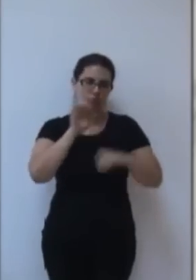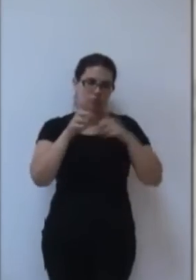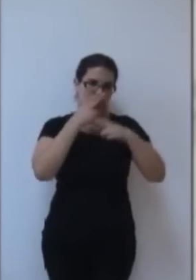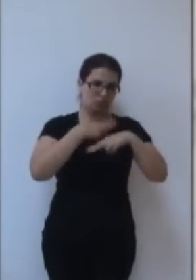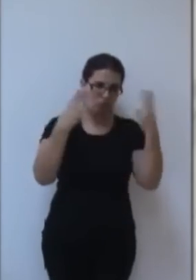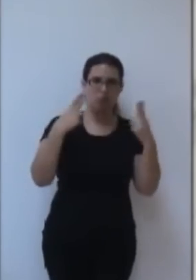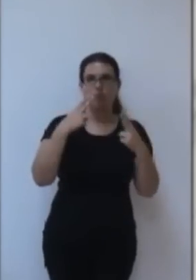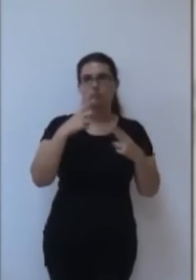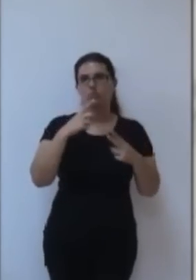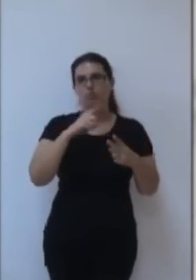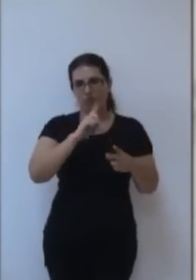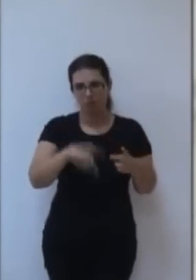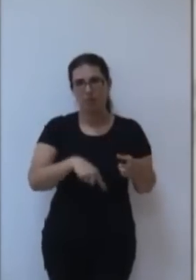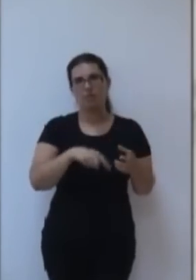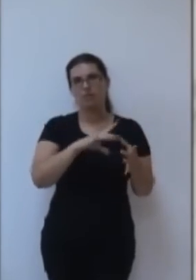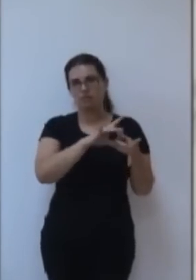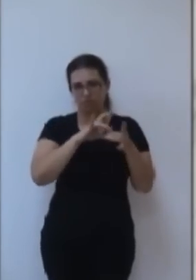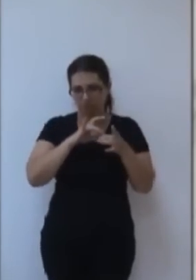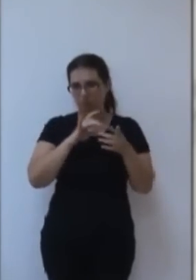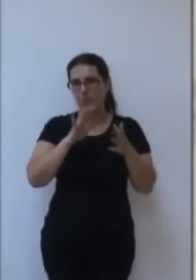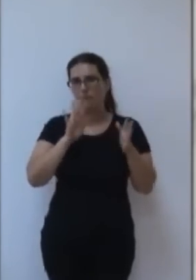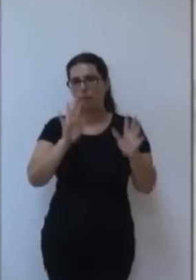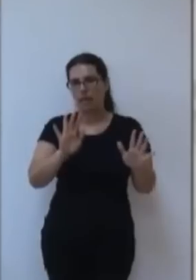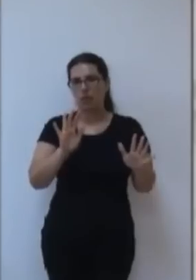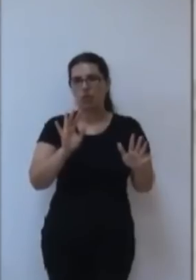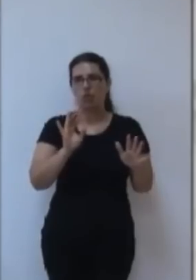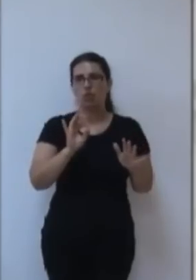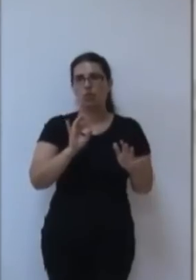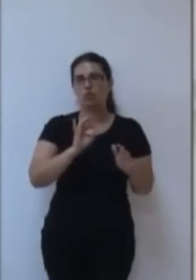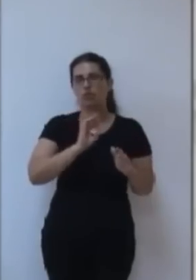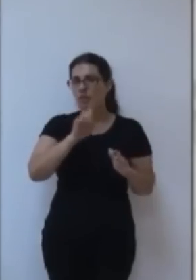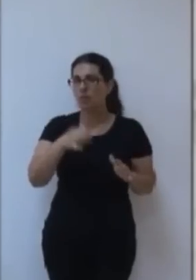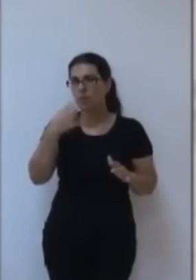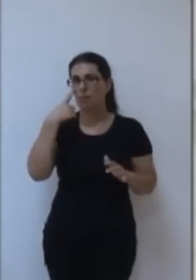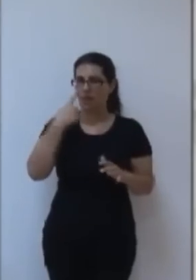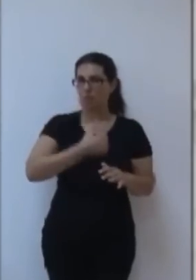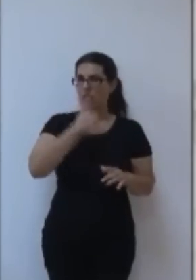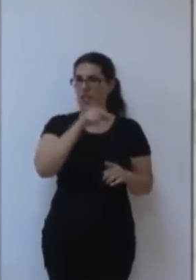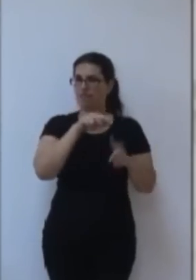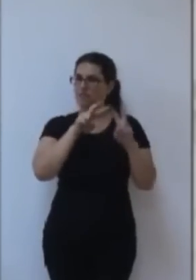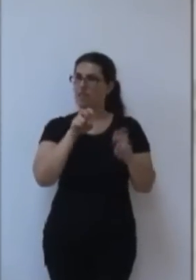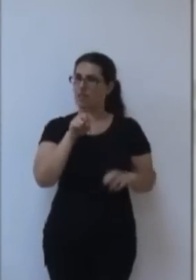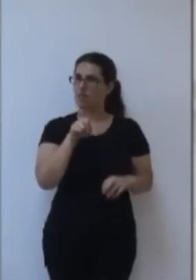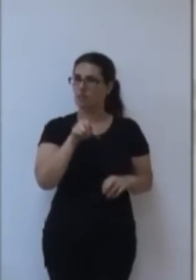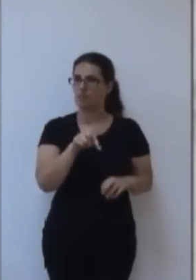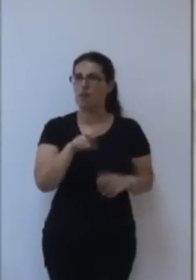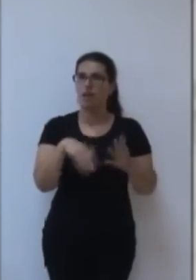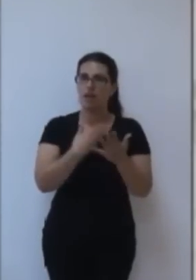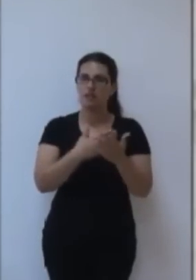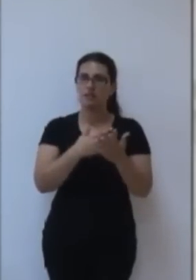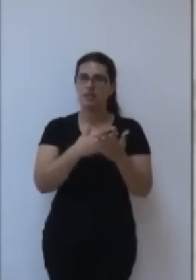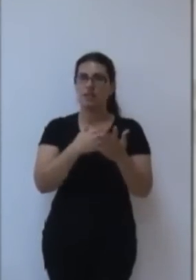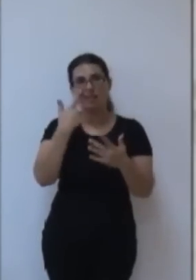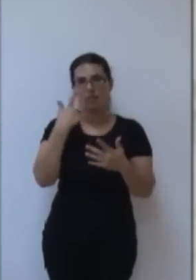también ayudan, esa otra parte la tienen que vigilar mucho más, ¿no? Y yo creo que más que vigilarla tienen que